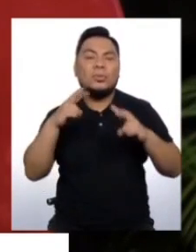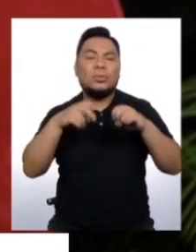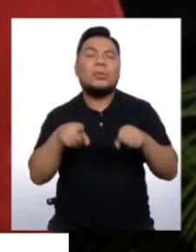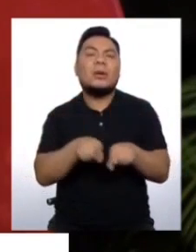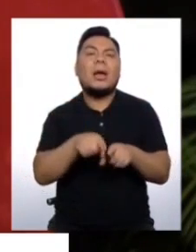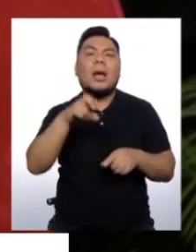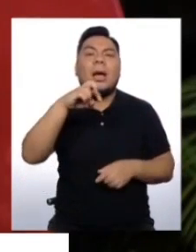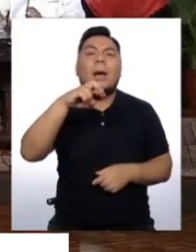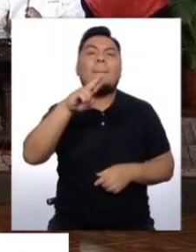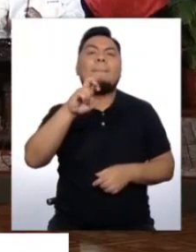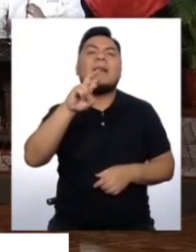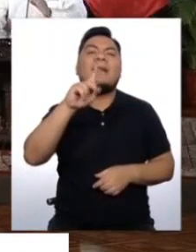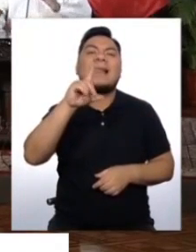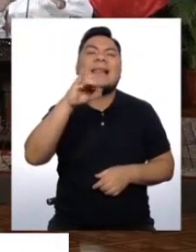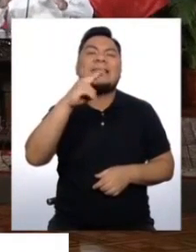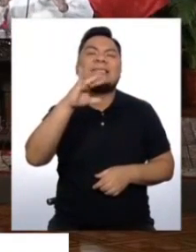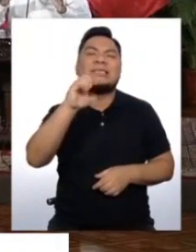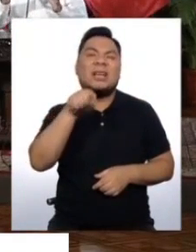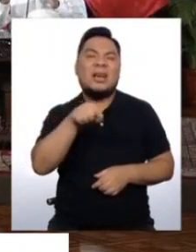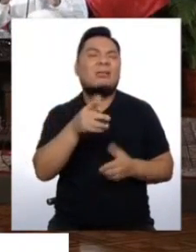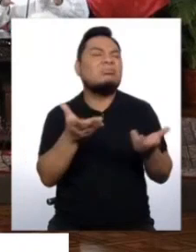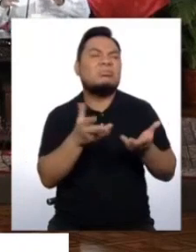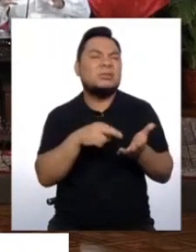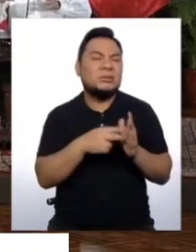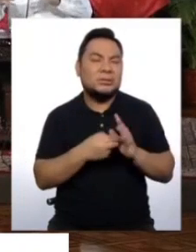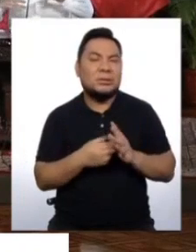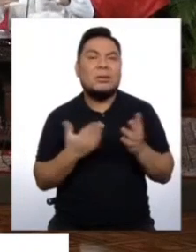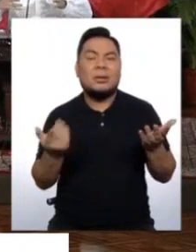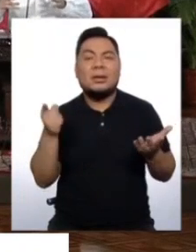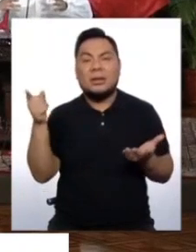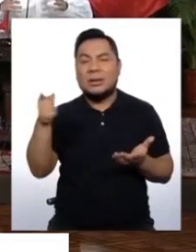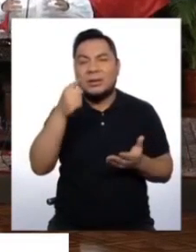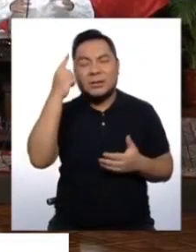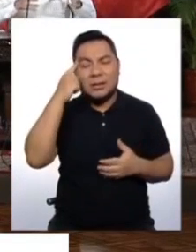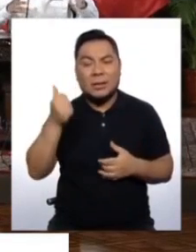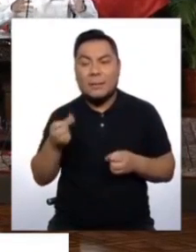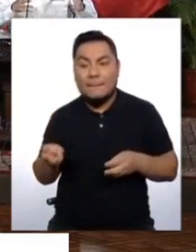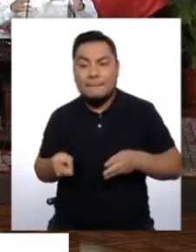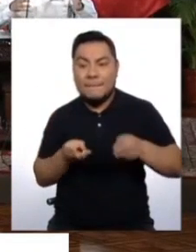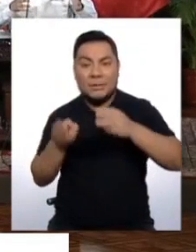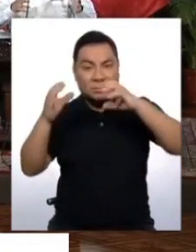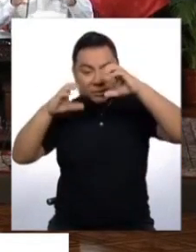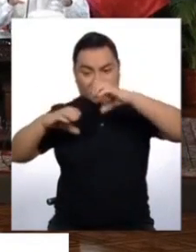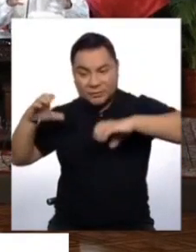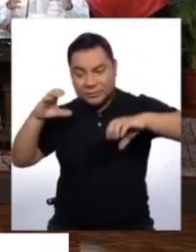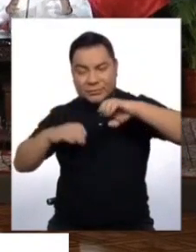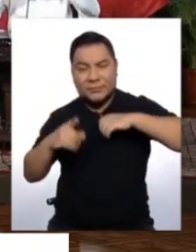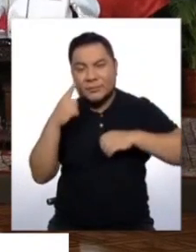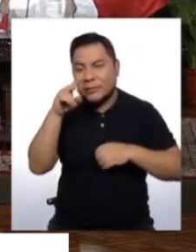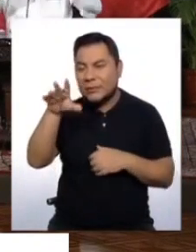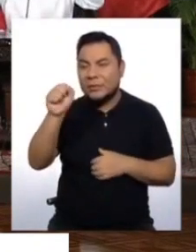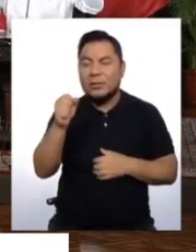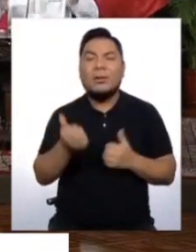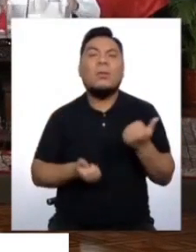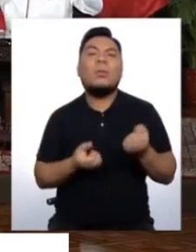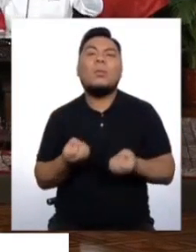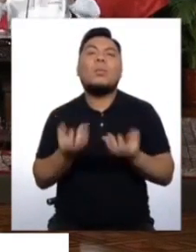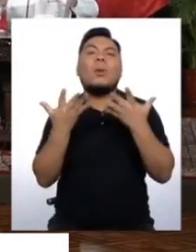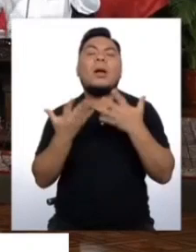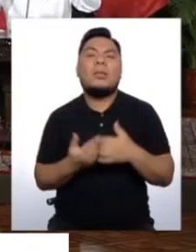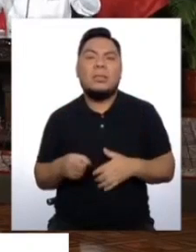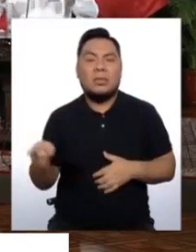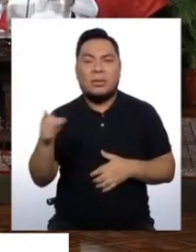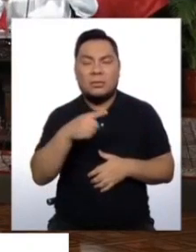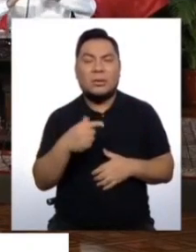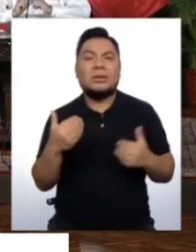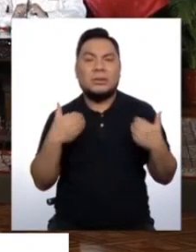En España han hecho un estudio de prevalencia. Es decir, a través de métodos científicos para determinar cuántos en España